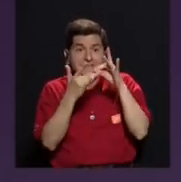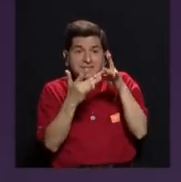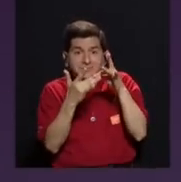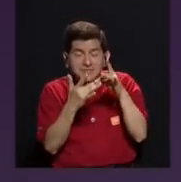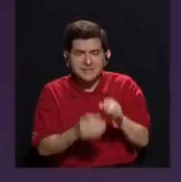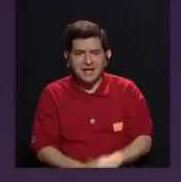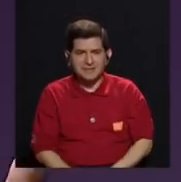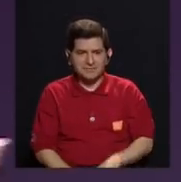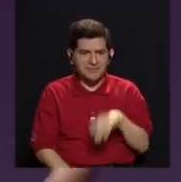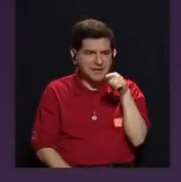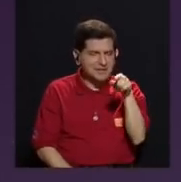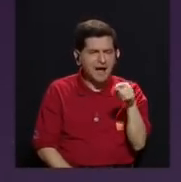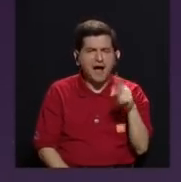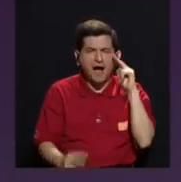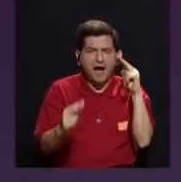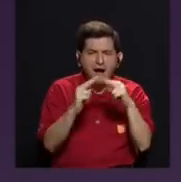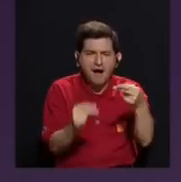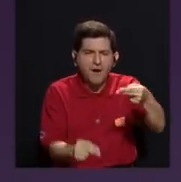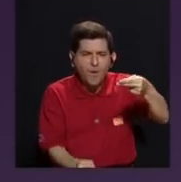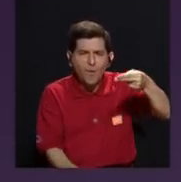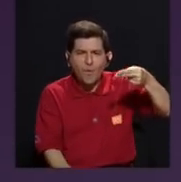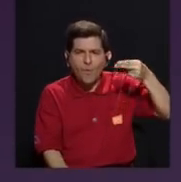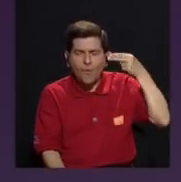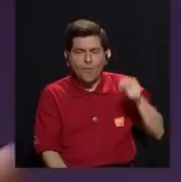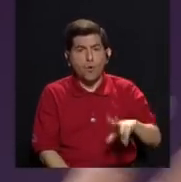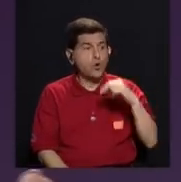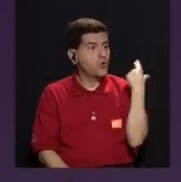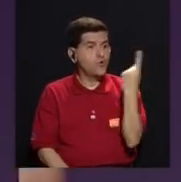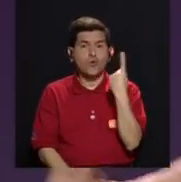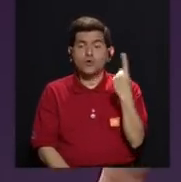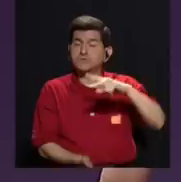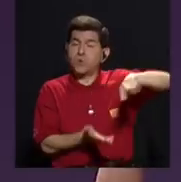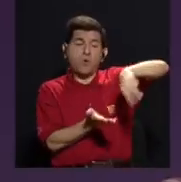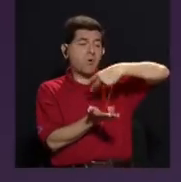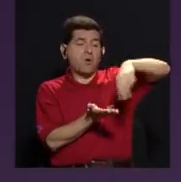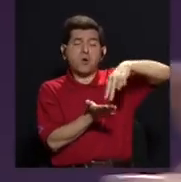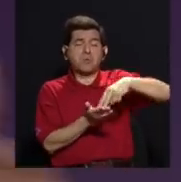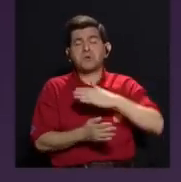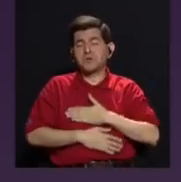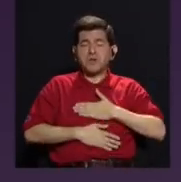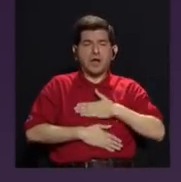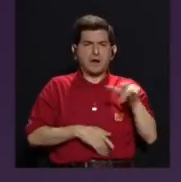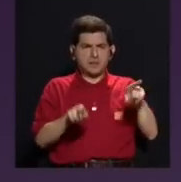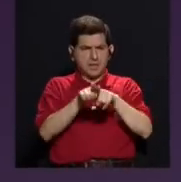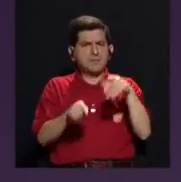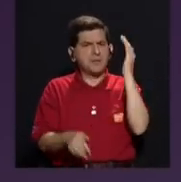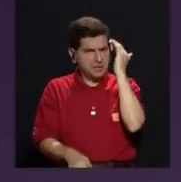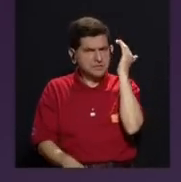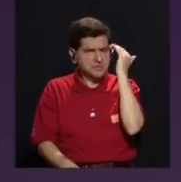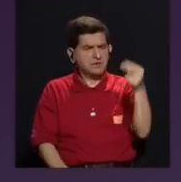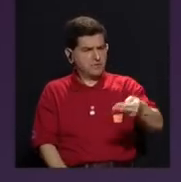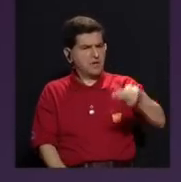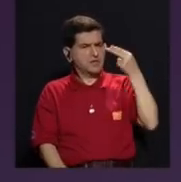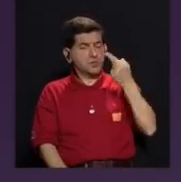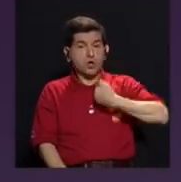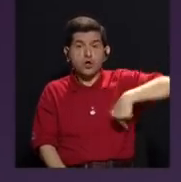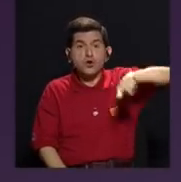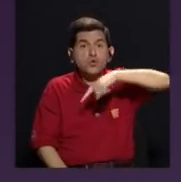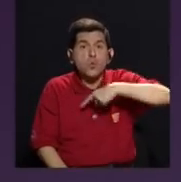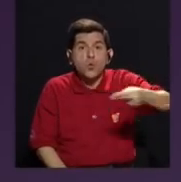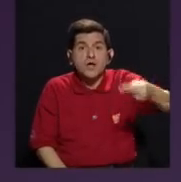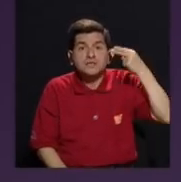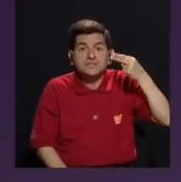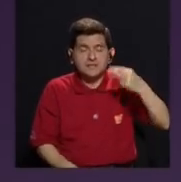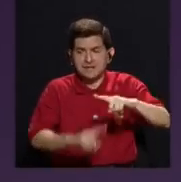cada paso conocen la historia o sea que no es únicamente bailar y pasarla bien también es conocer la historia nuestra historia